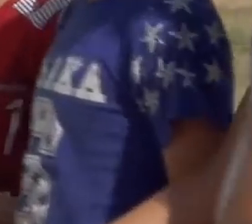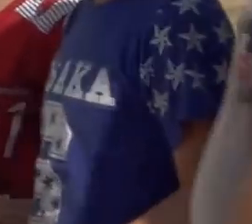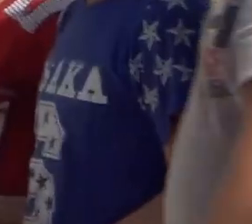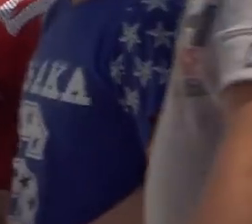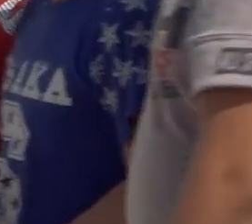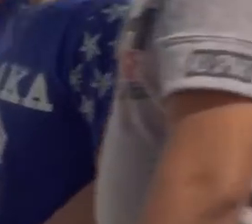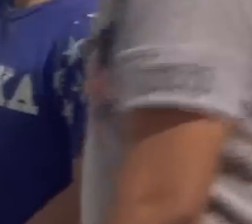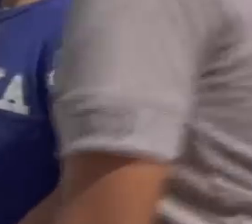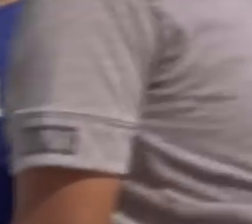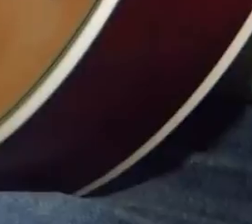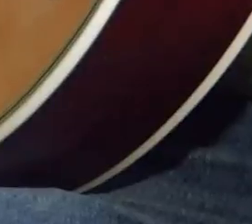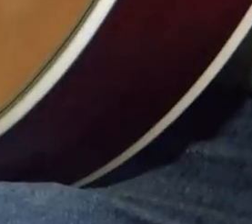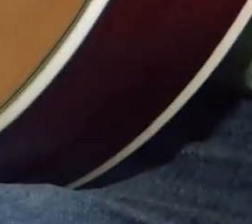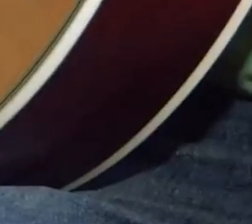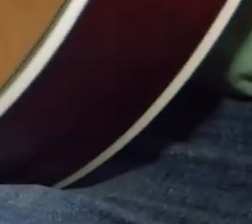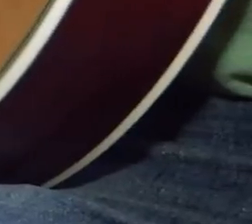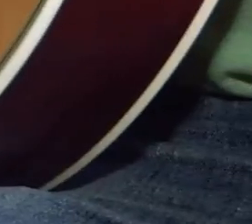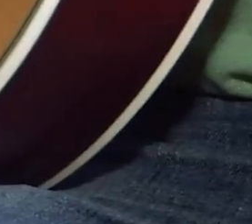llanos.